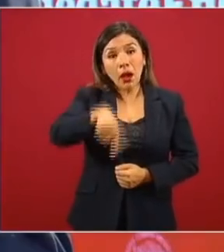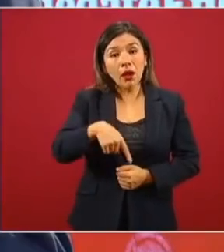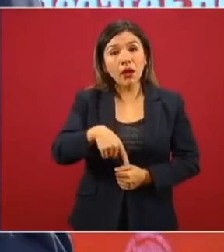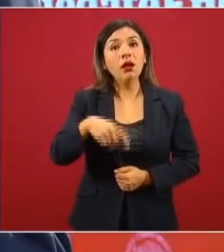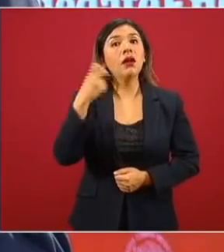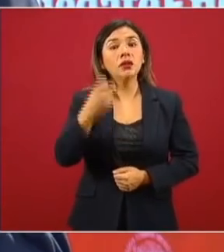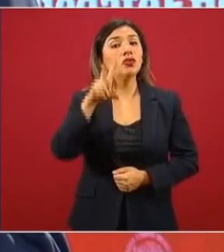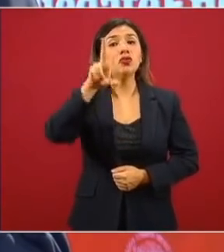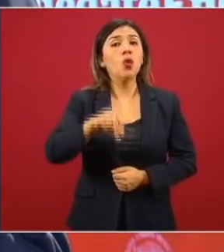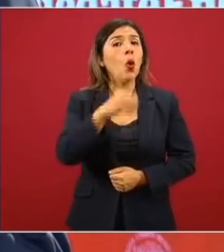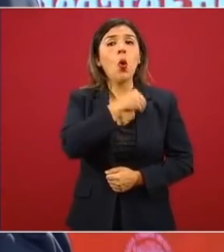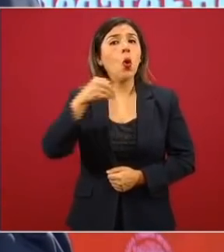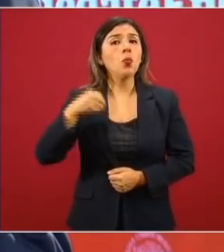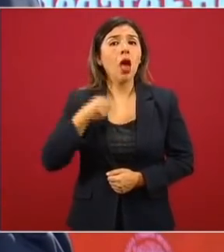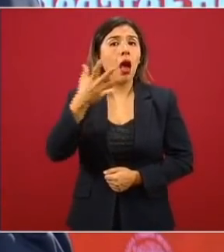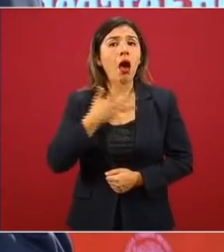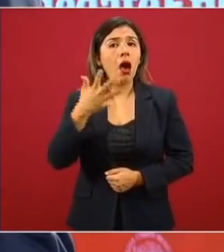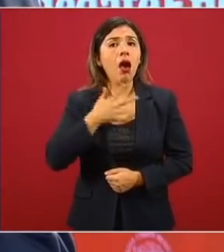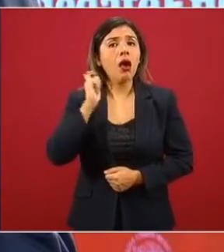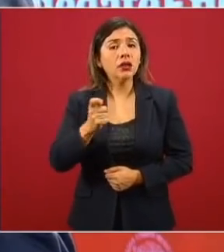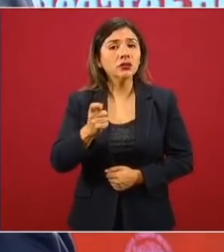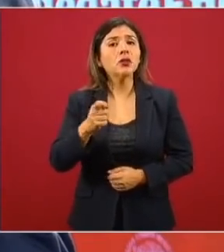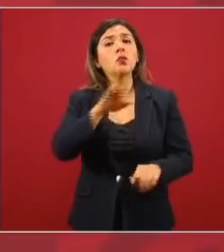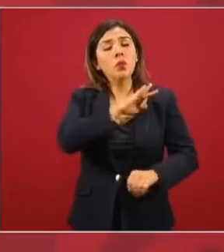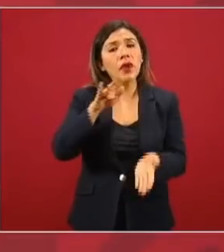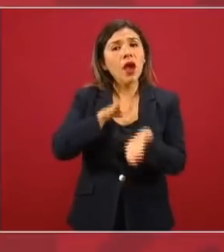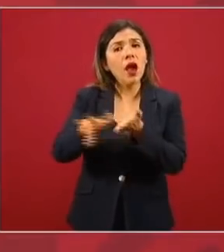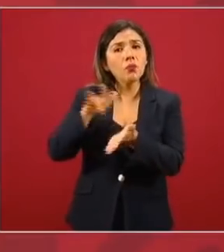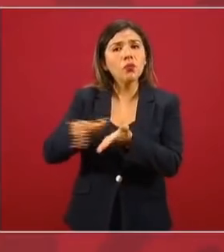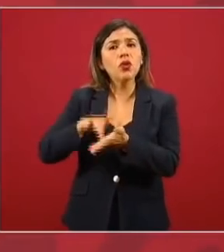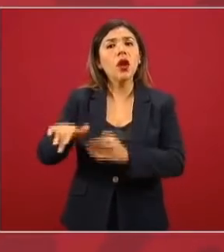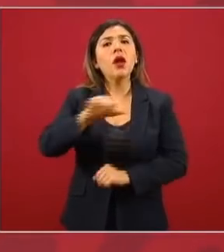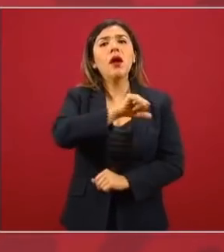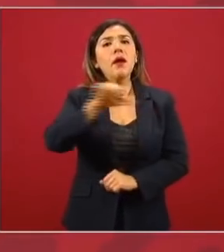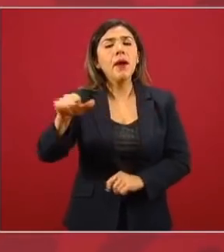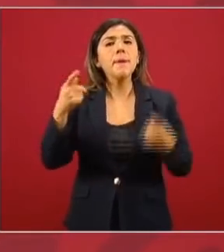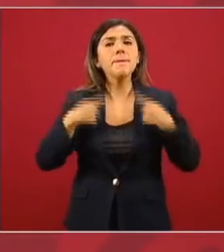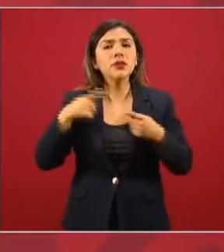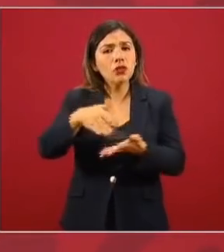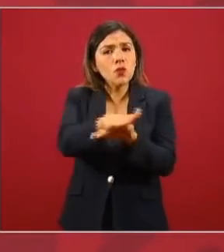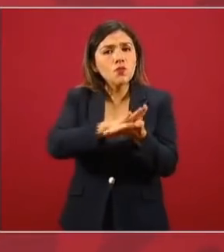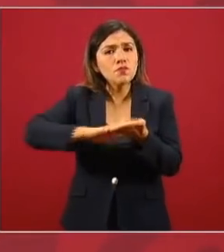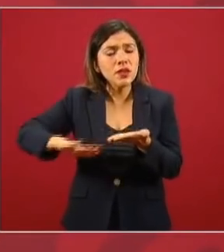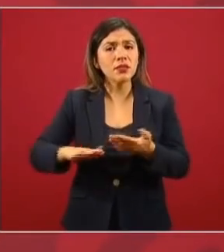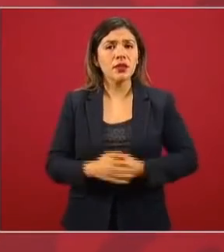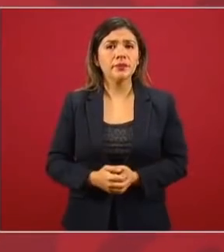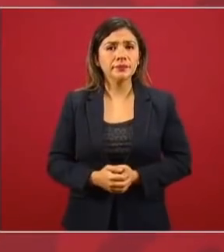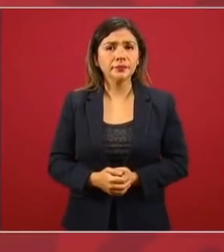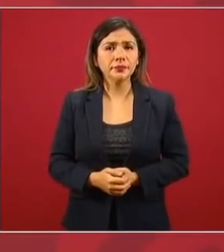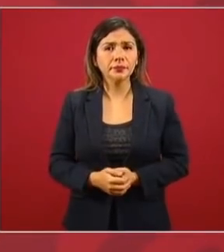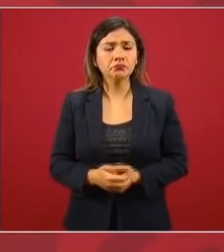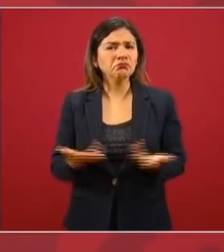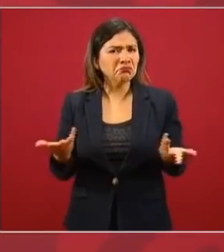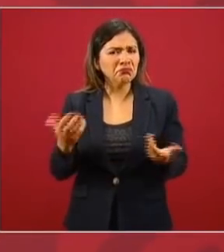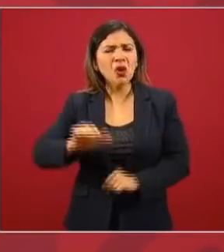sea obligatorio el que se apoye a la gente humilde? ¿Qué